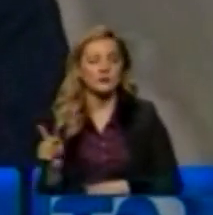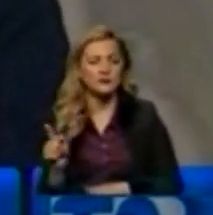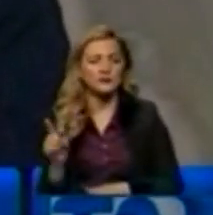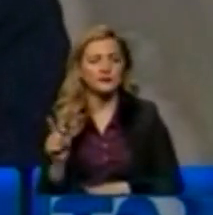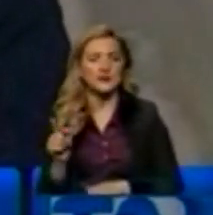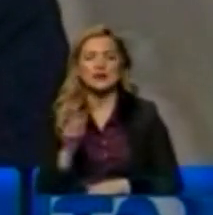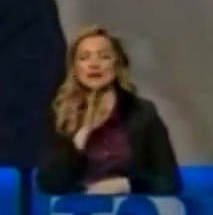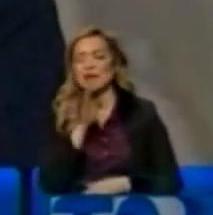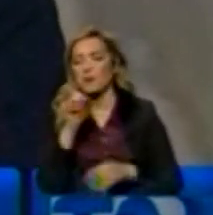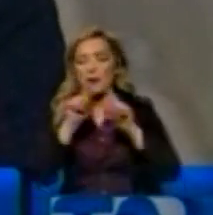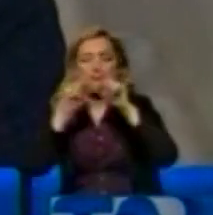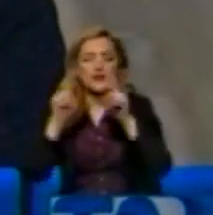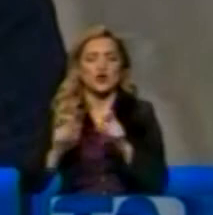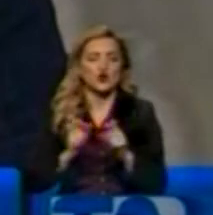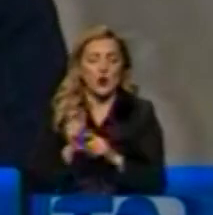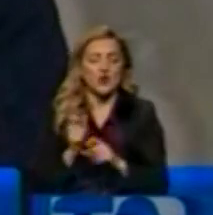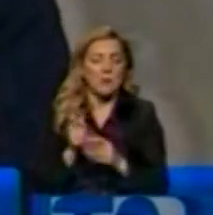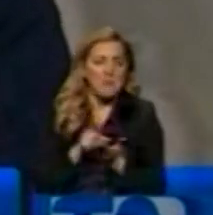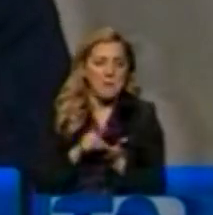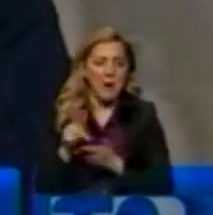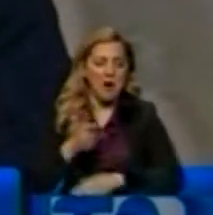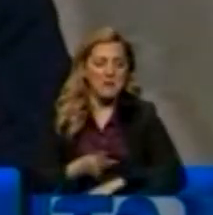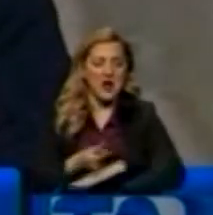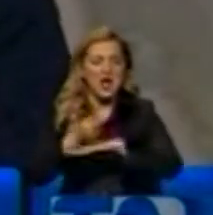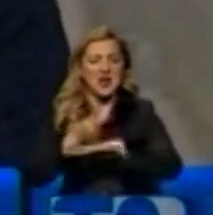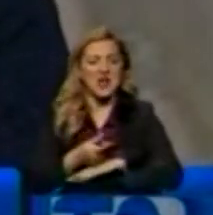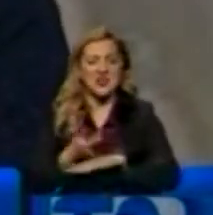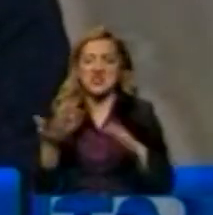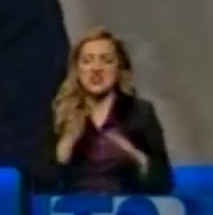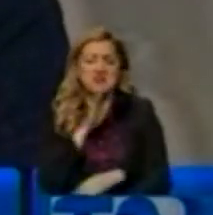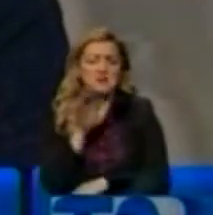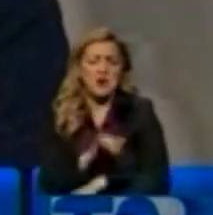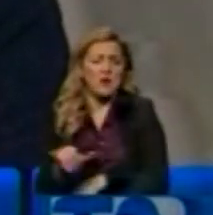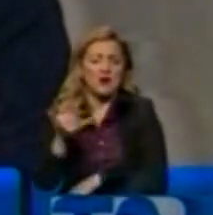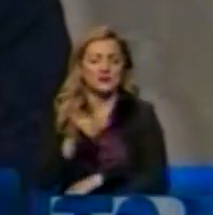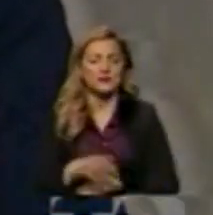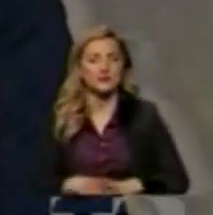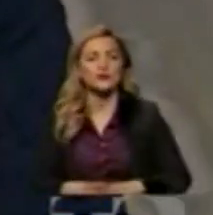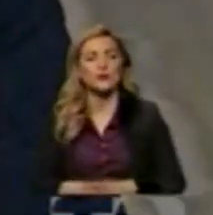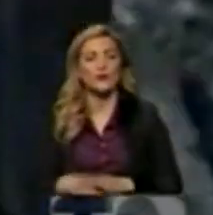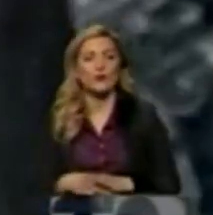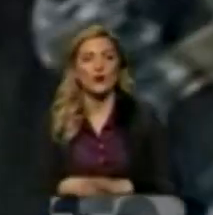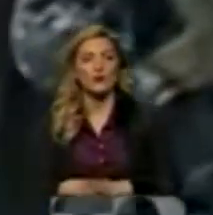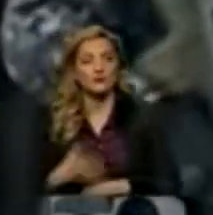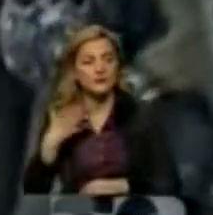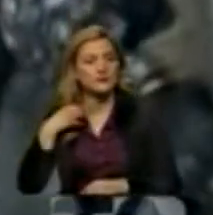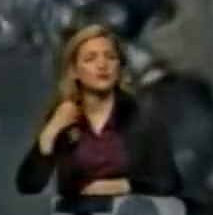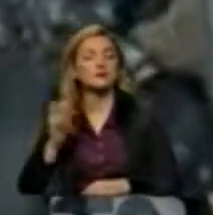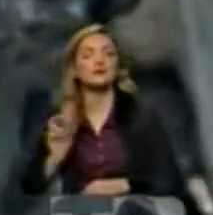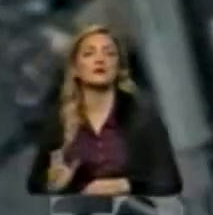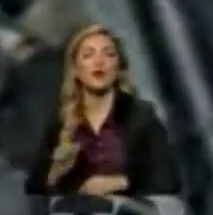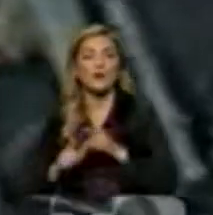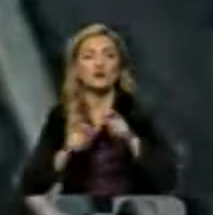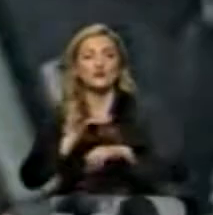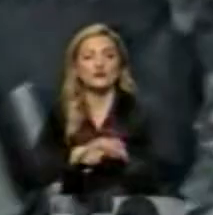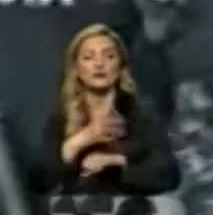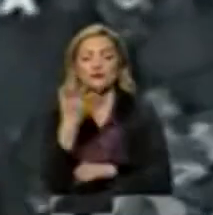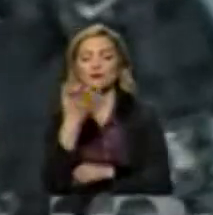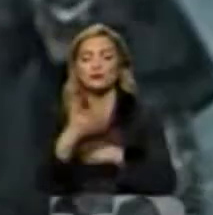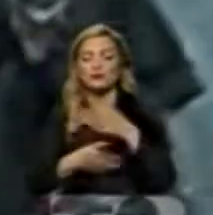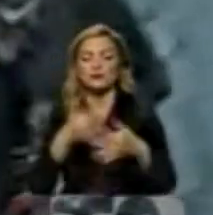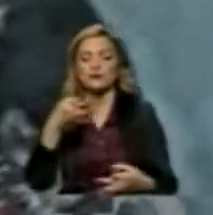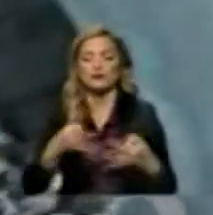histórico de esta empresa los sueldos que él, en donde él ocupaba, que era gerente, tiene ese mismo valor, no se ha beneficiado. Son 15 los procesados entre